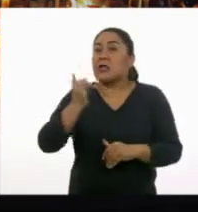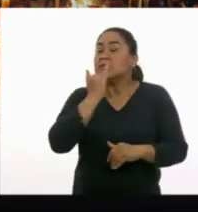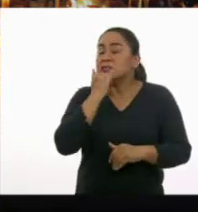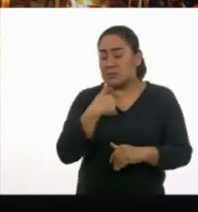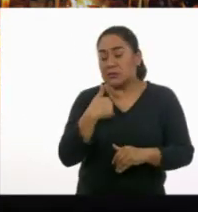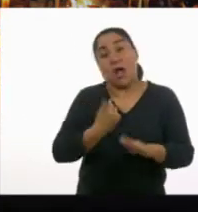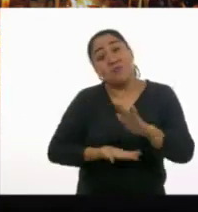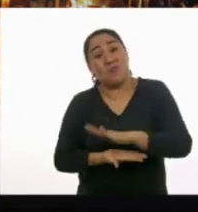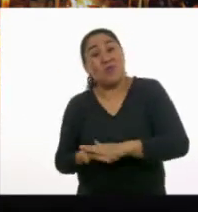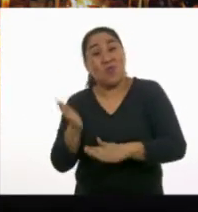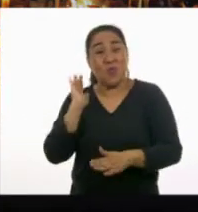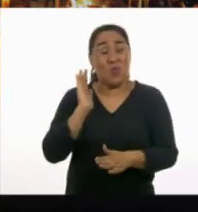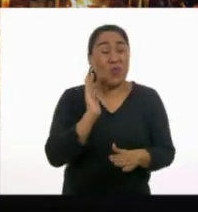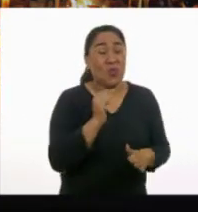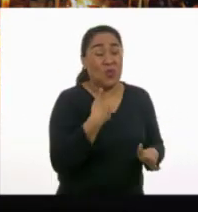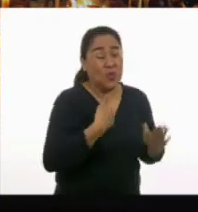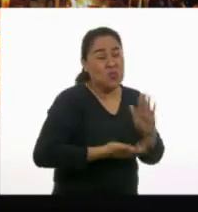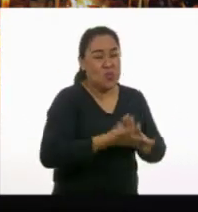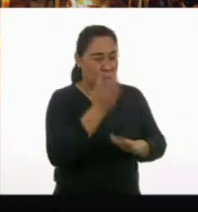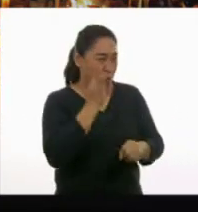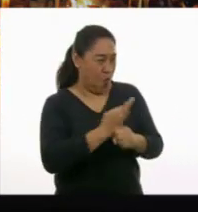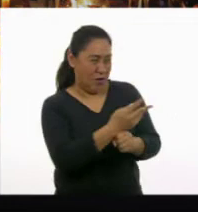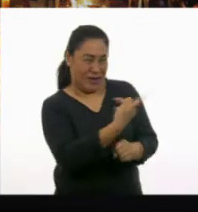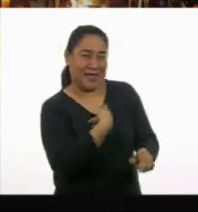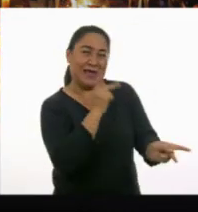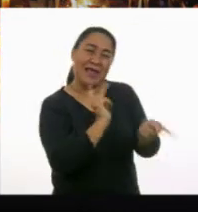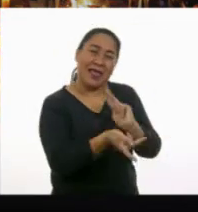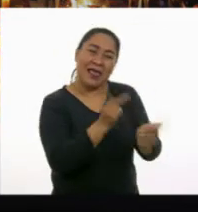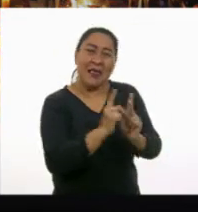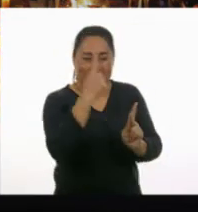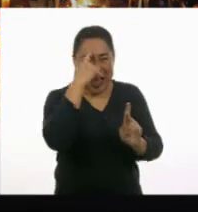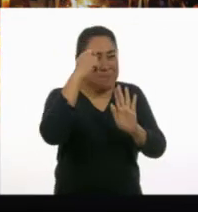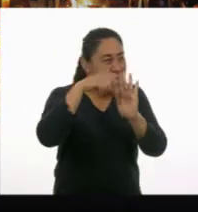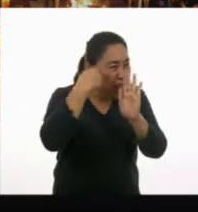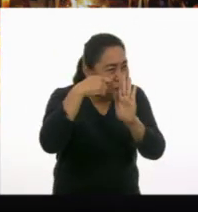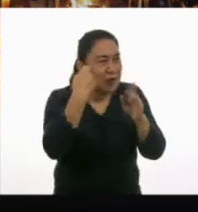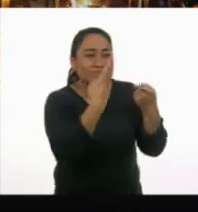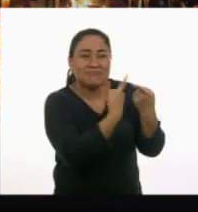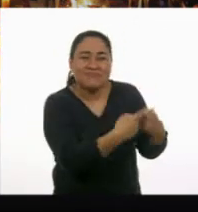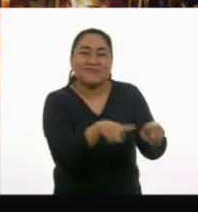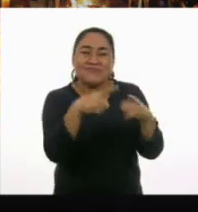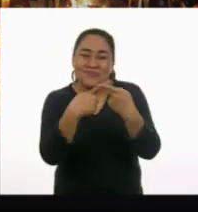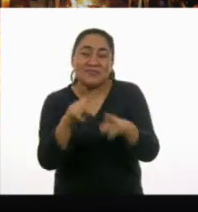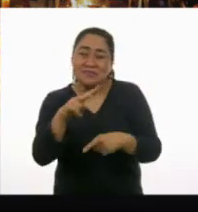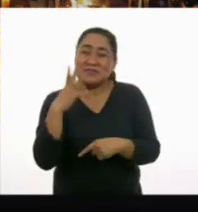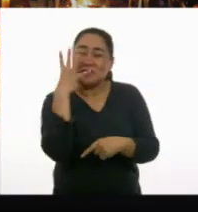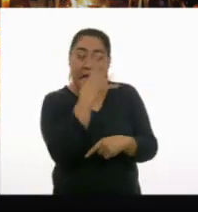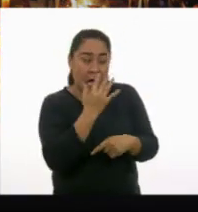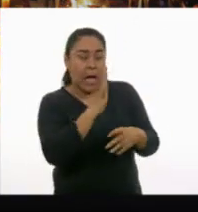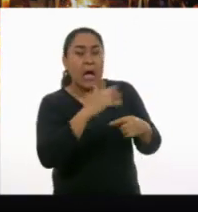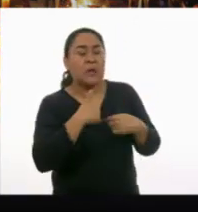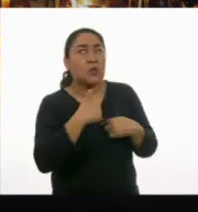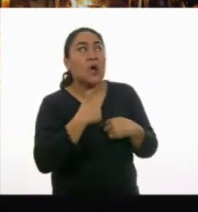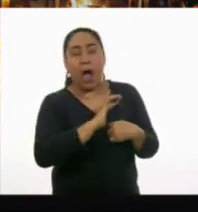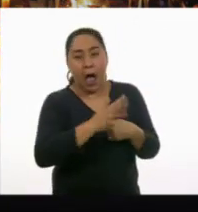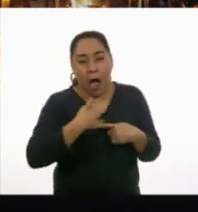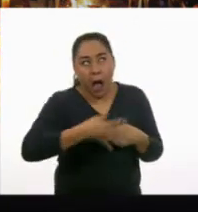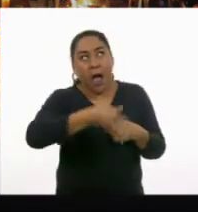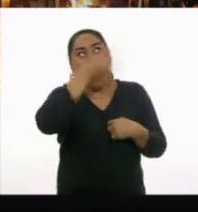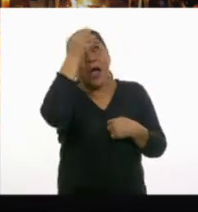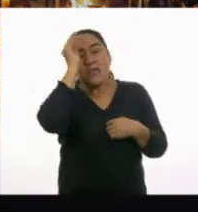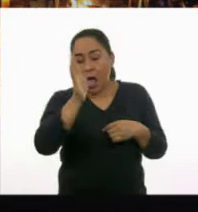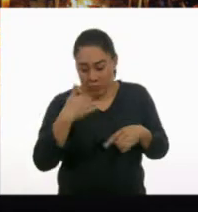que ir porque yo, ahora que estuvimos hablando de las películas y de estas cosas tan bonitas, yo ya, como ya aprendí a usar